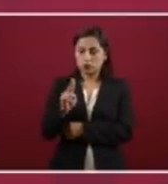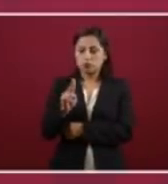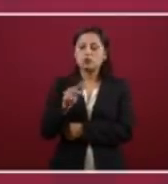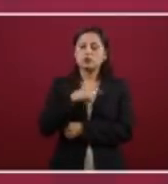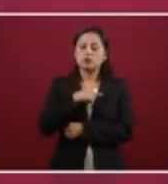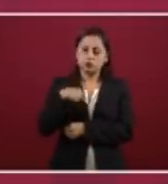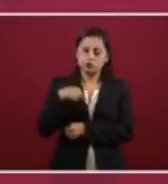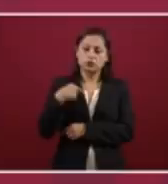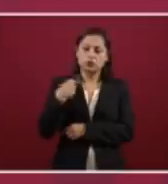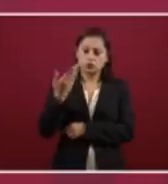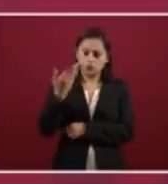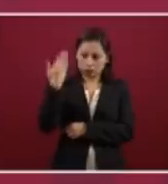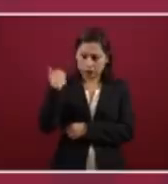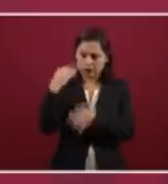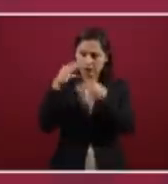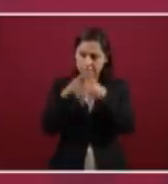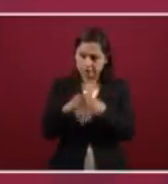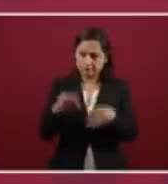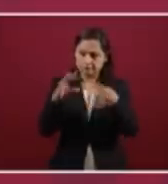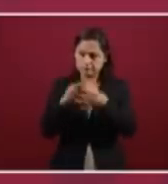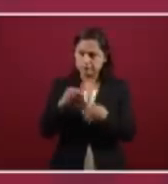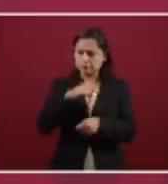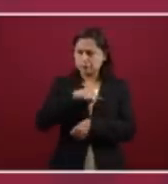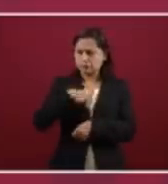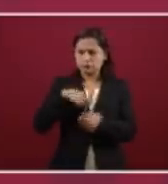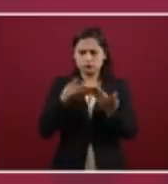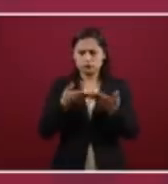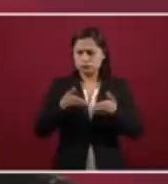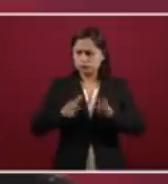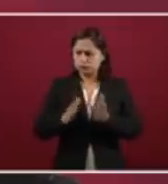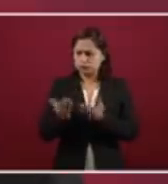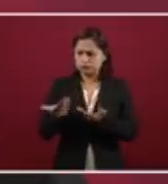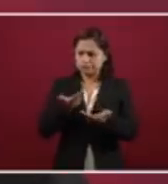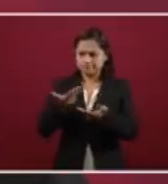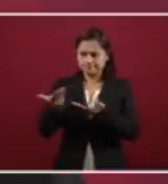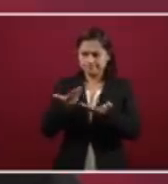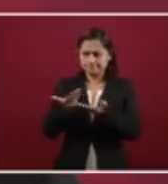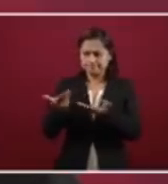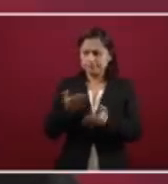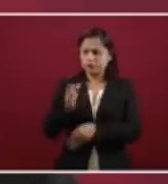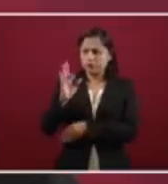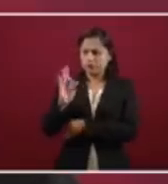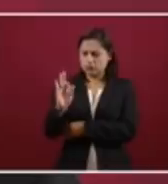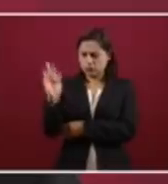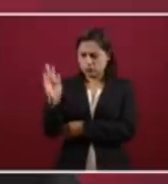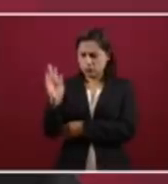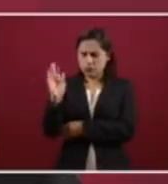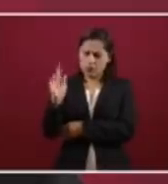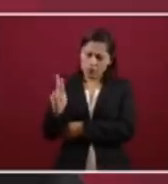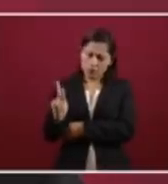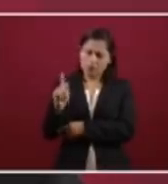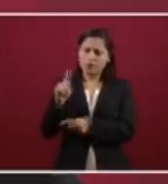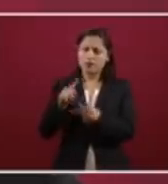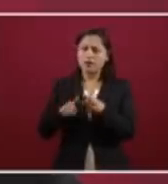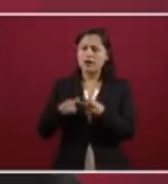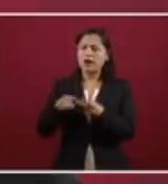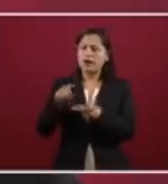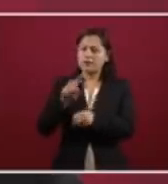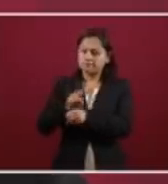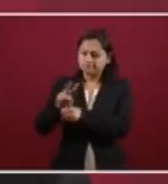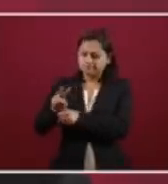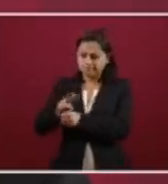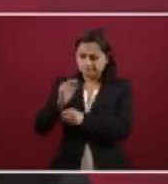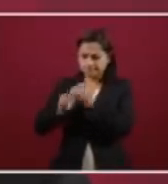hemos estado en plena disposición y apertura con la Secretaría de la Función Pública, con la Fiscalía, con la Auditoría, y